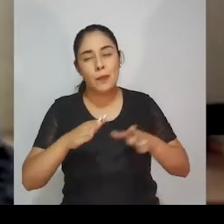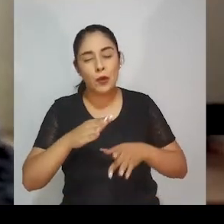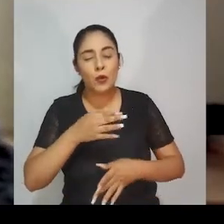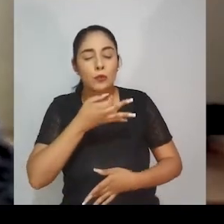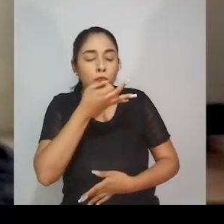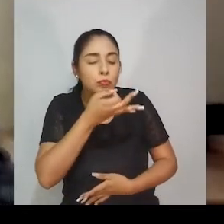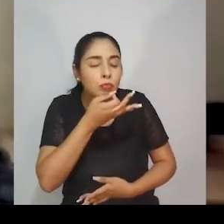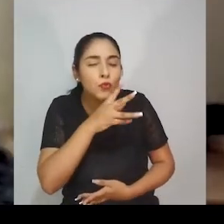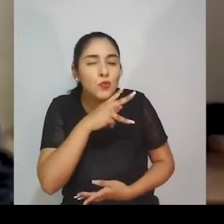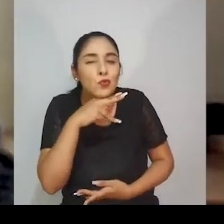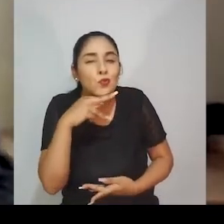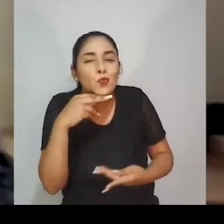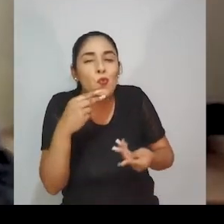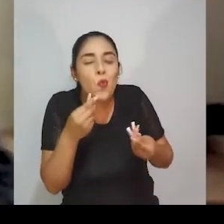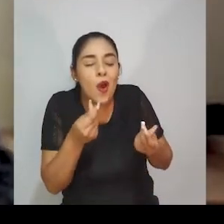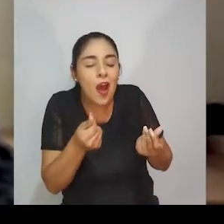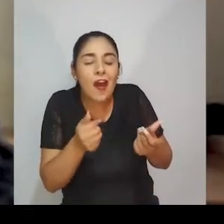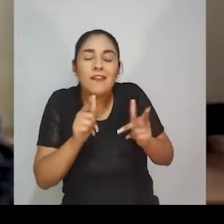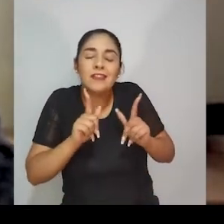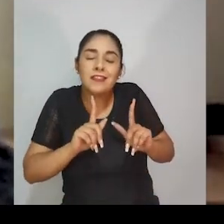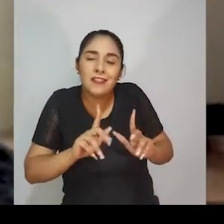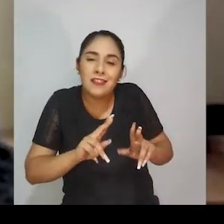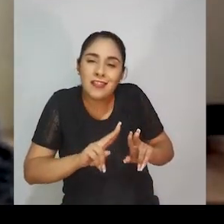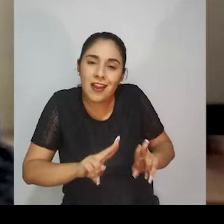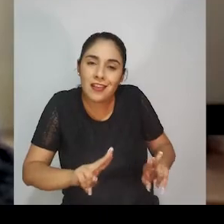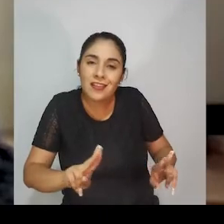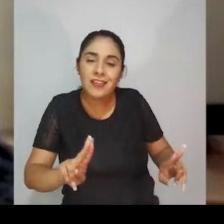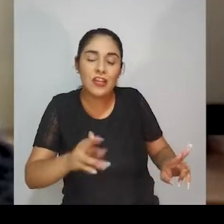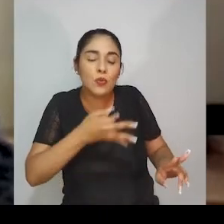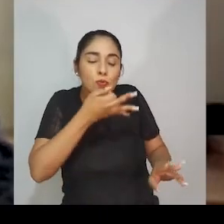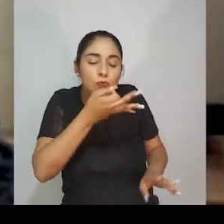hablándole suavemente y así bien calmado,